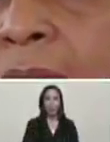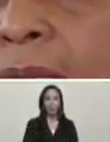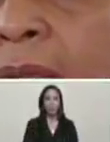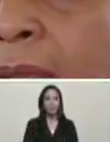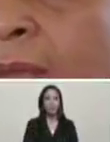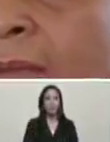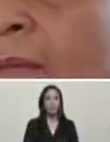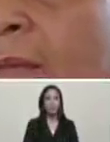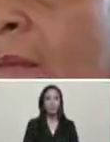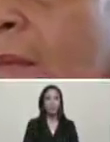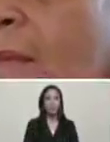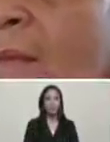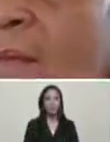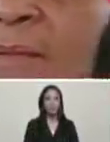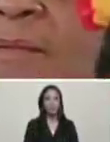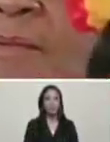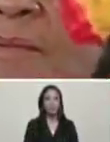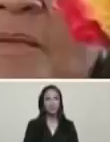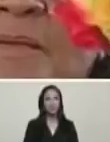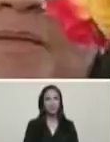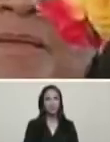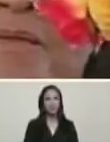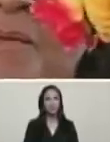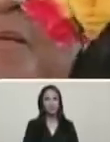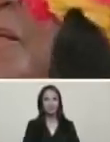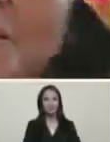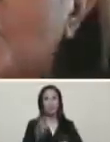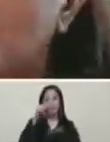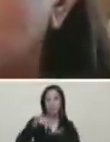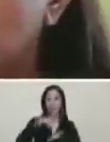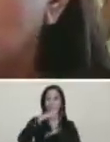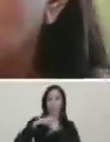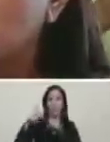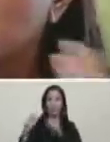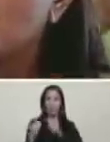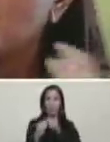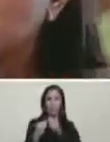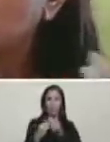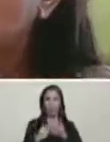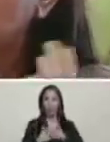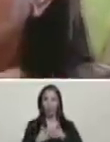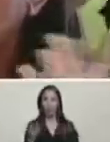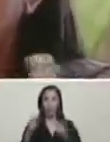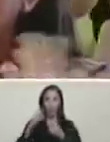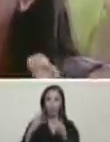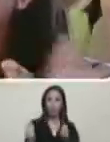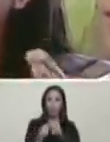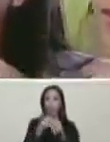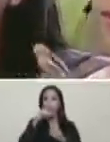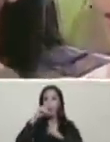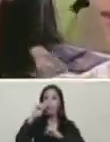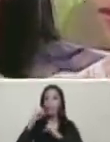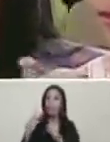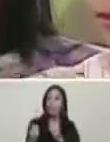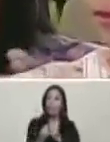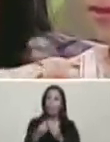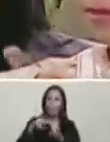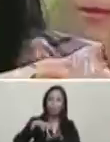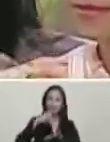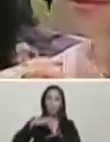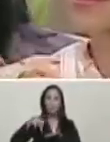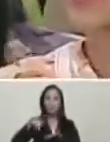Clemente, la Diabla Mayor, que bailó con Maduro.